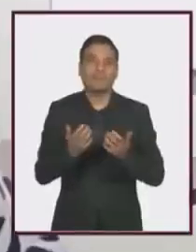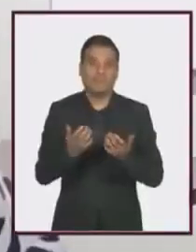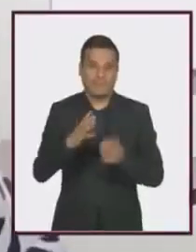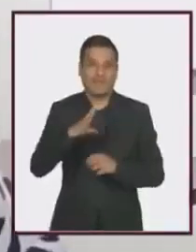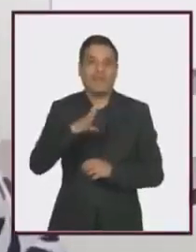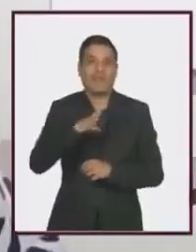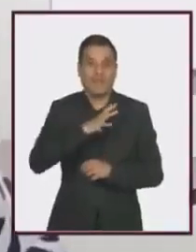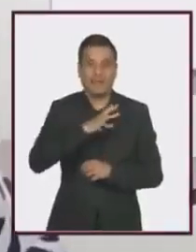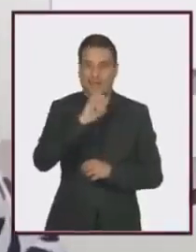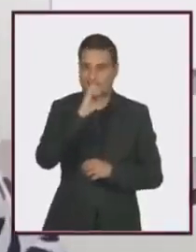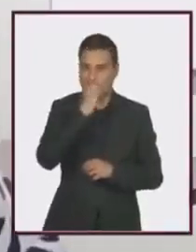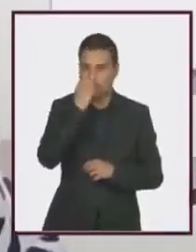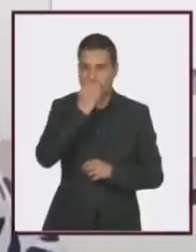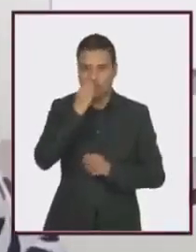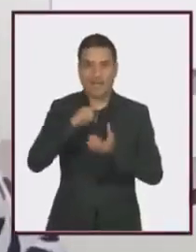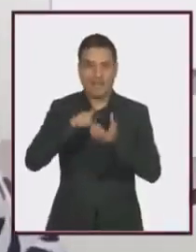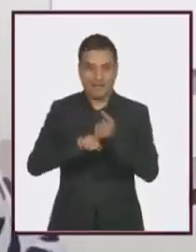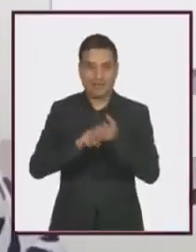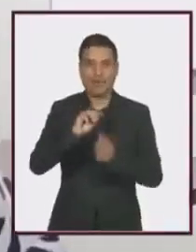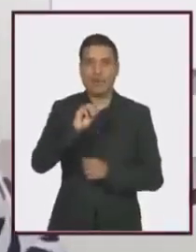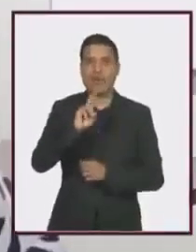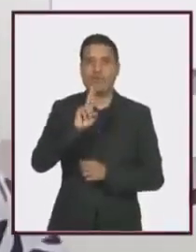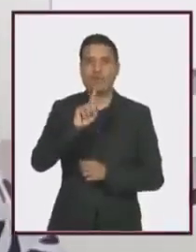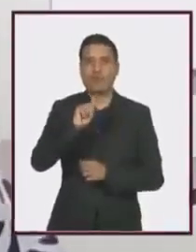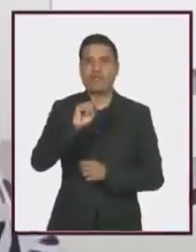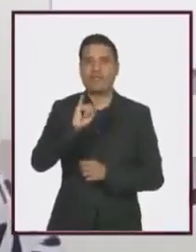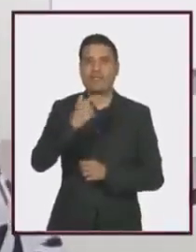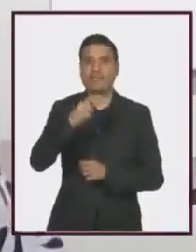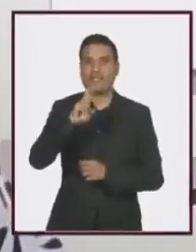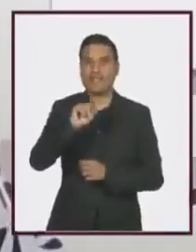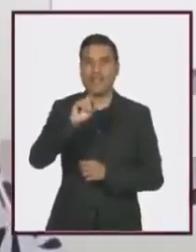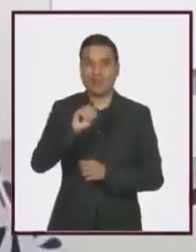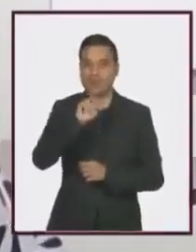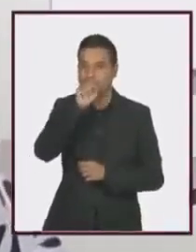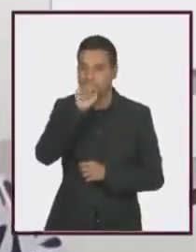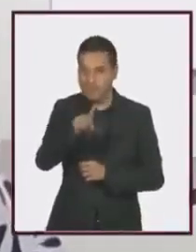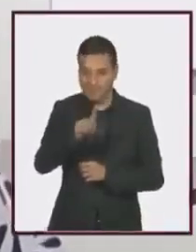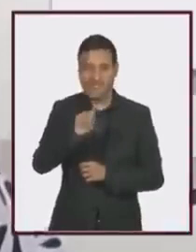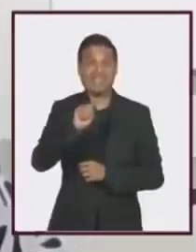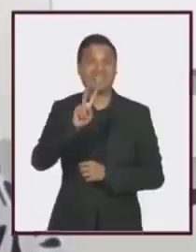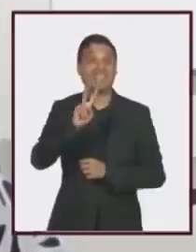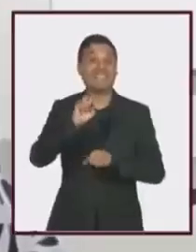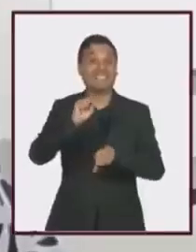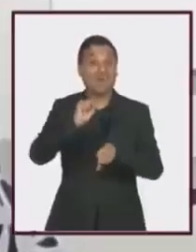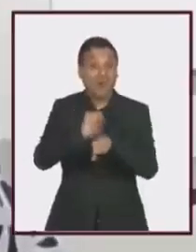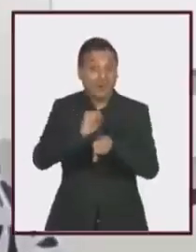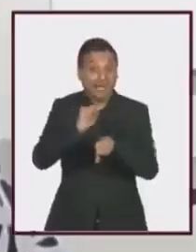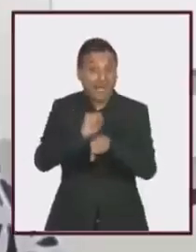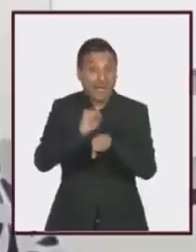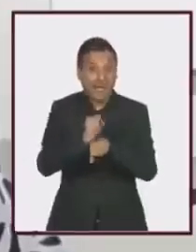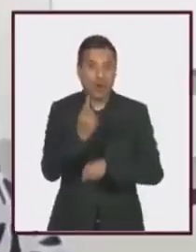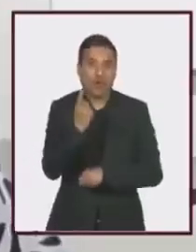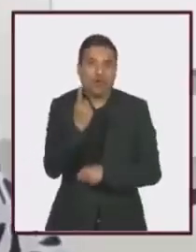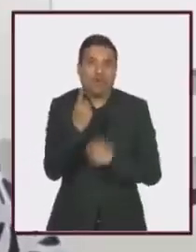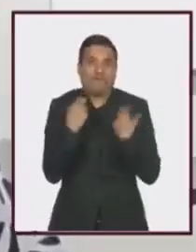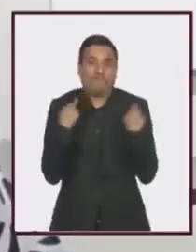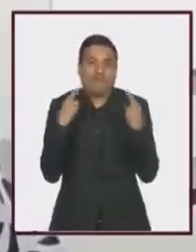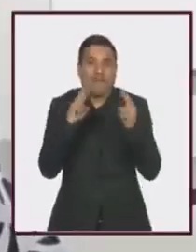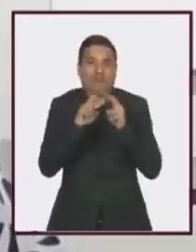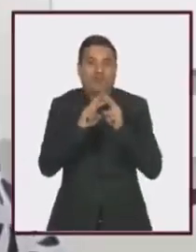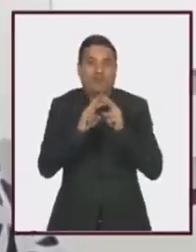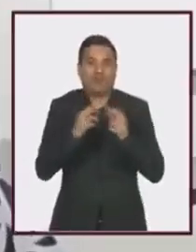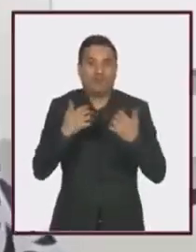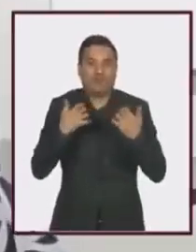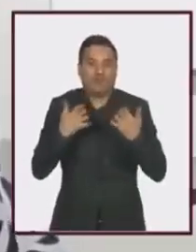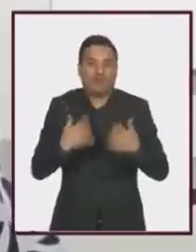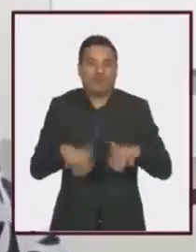multigrado, para el caso de la primaria, y en los grupos de telesecundaria, en donde también es un docente el que tiene